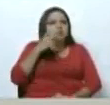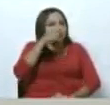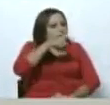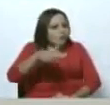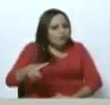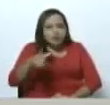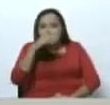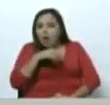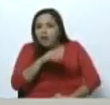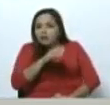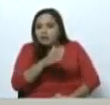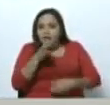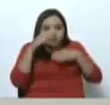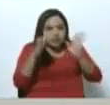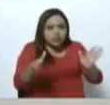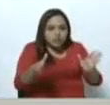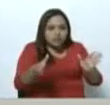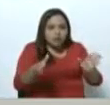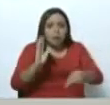llegaba a eso.